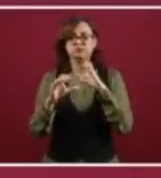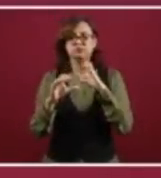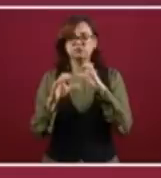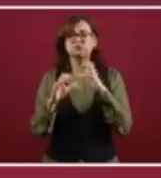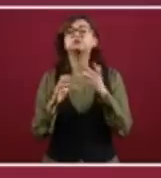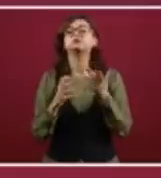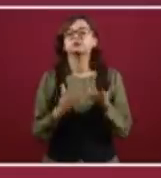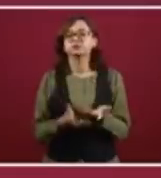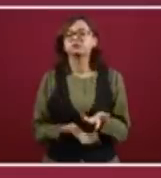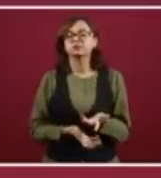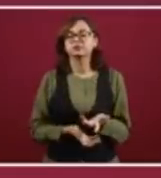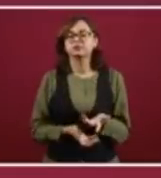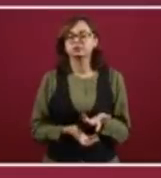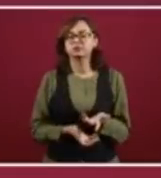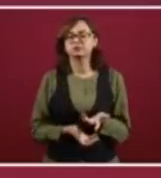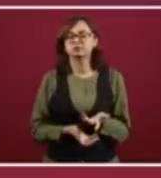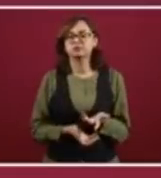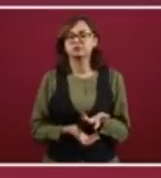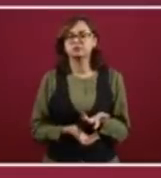sí, se